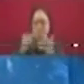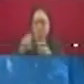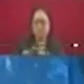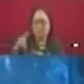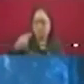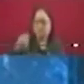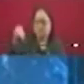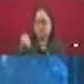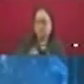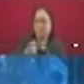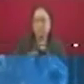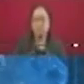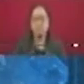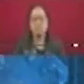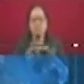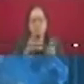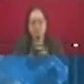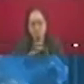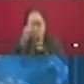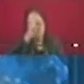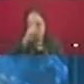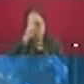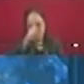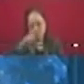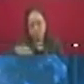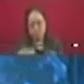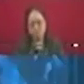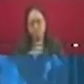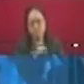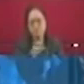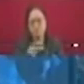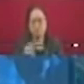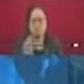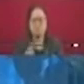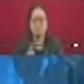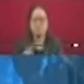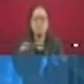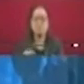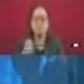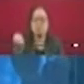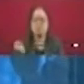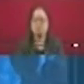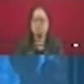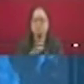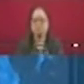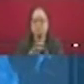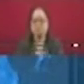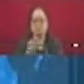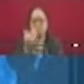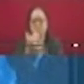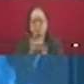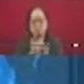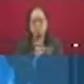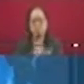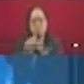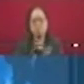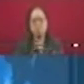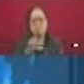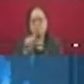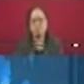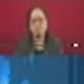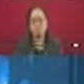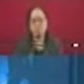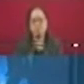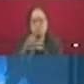constitucional de esto a la Suprema Corte de Justicia de la Nación y la parte,